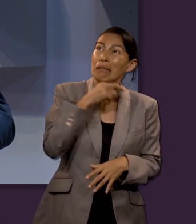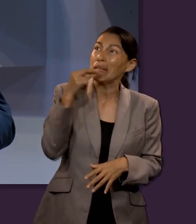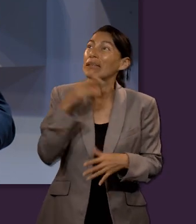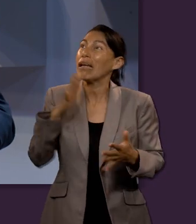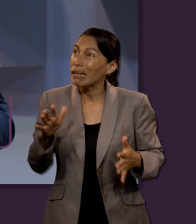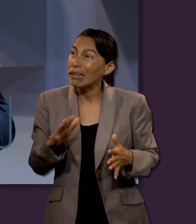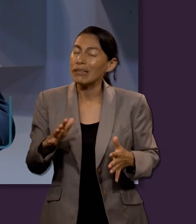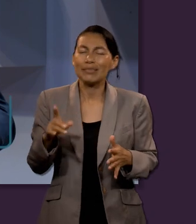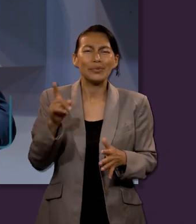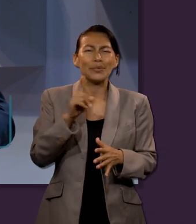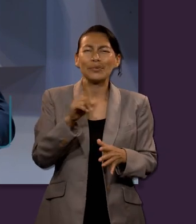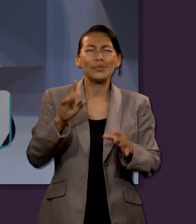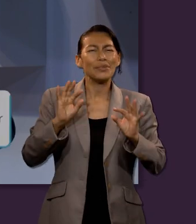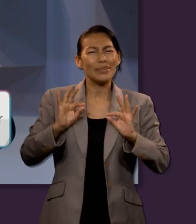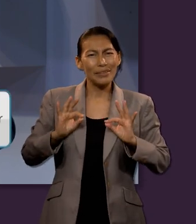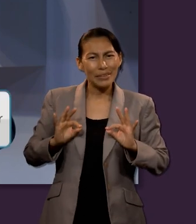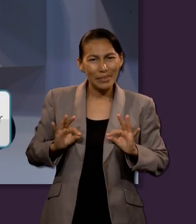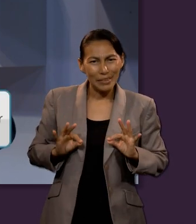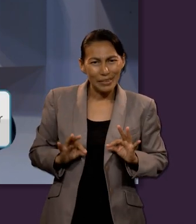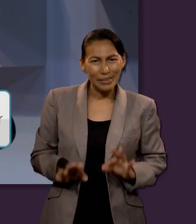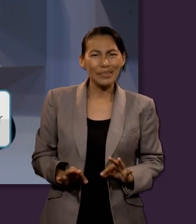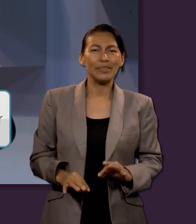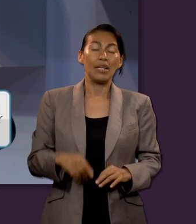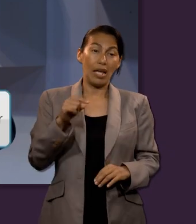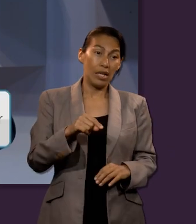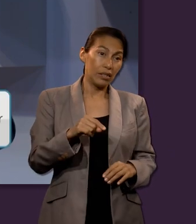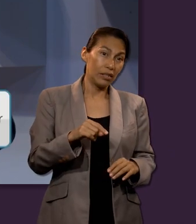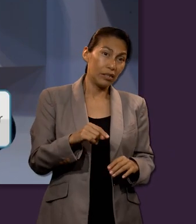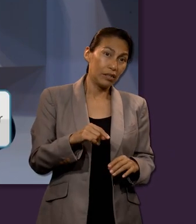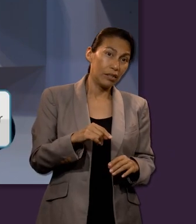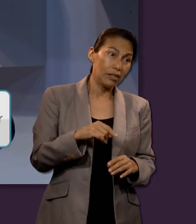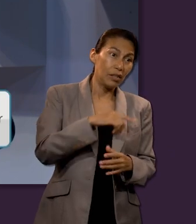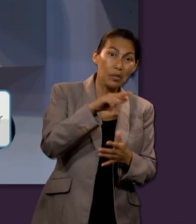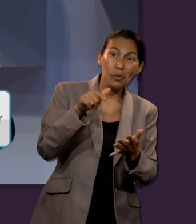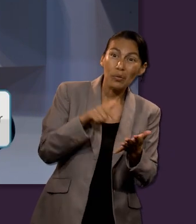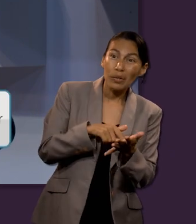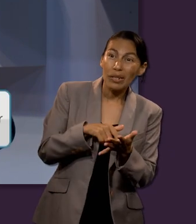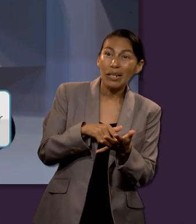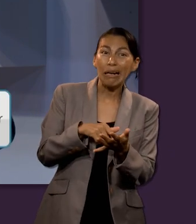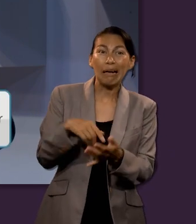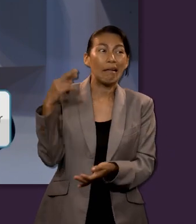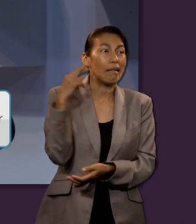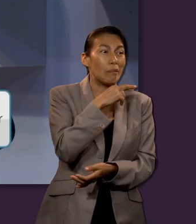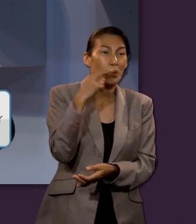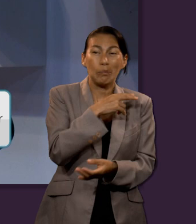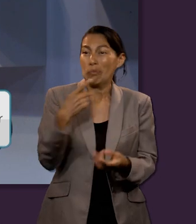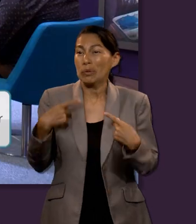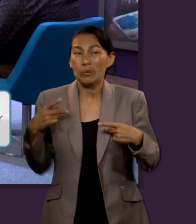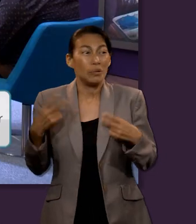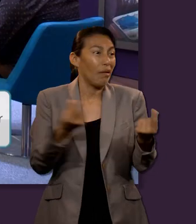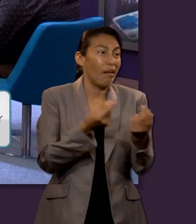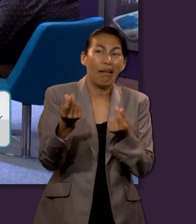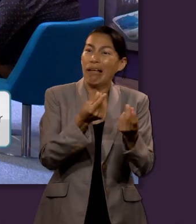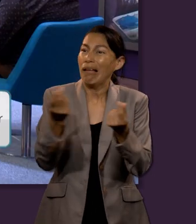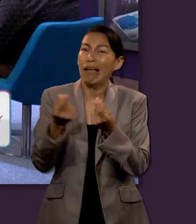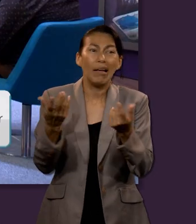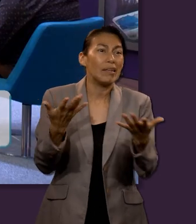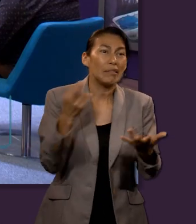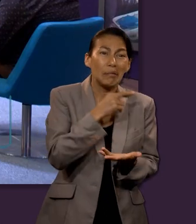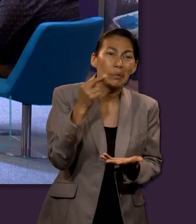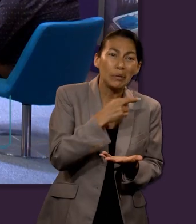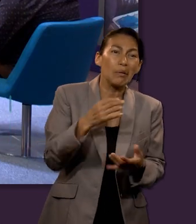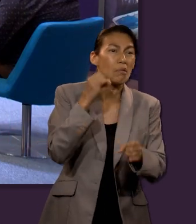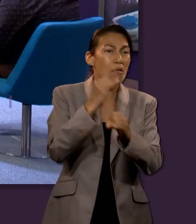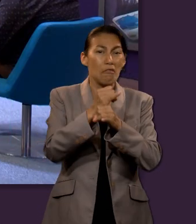rápido como platicábamos en la pausa no vivimos en una sociedad hiper rápida que en